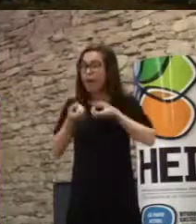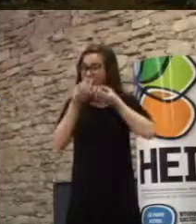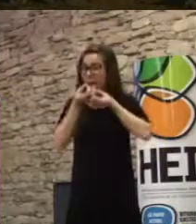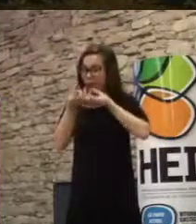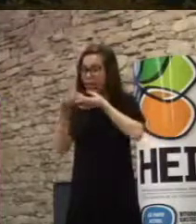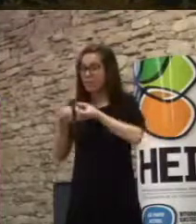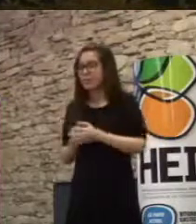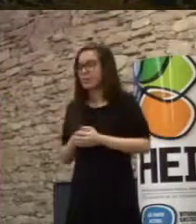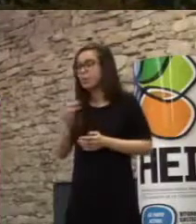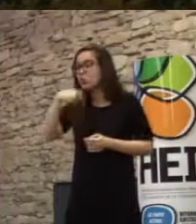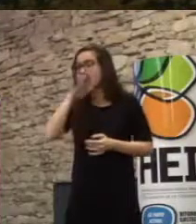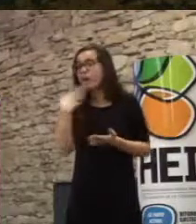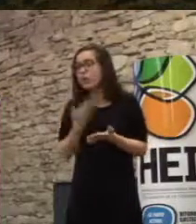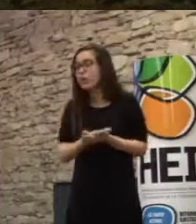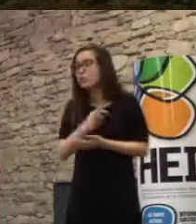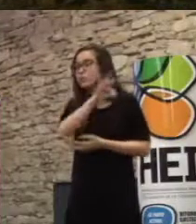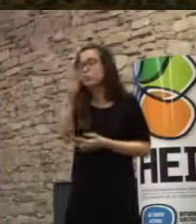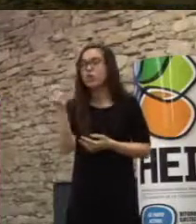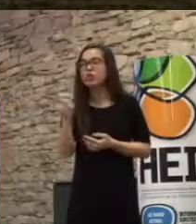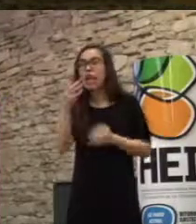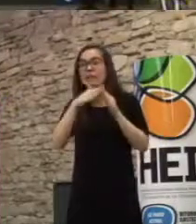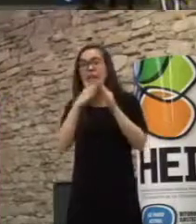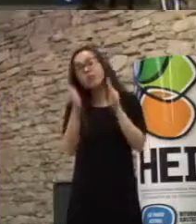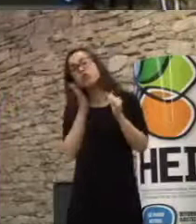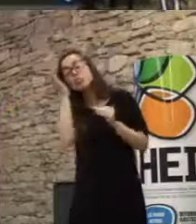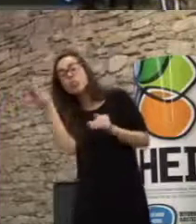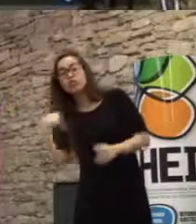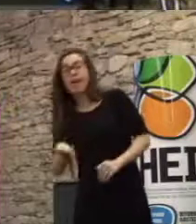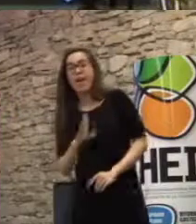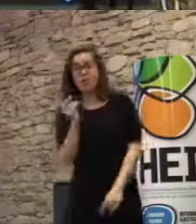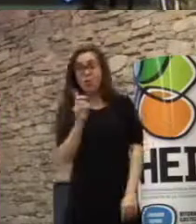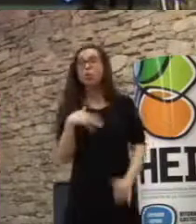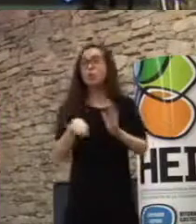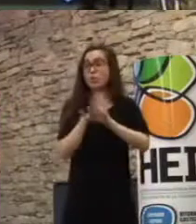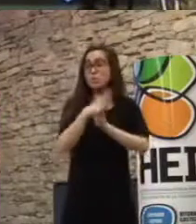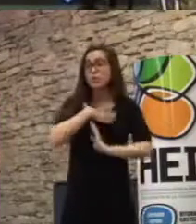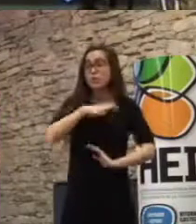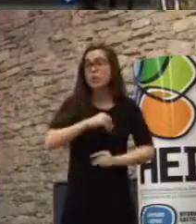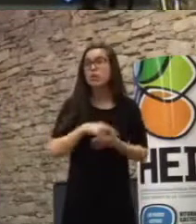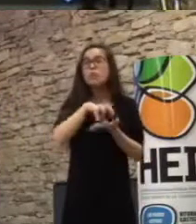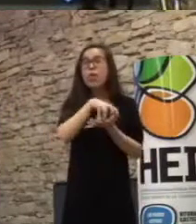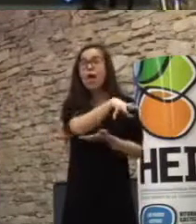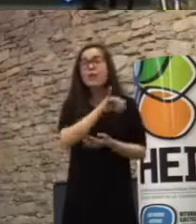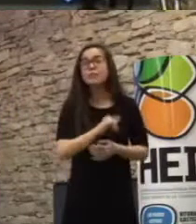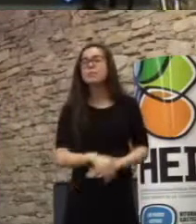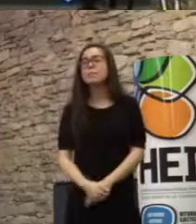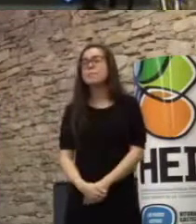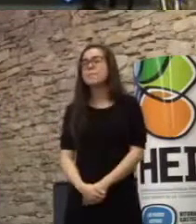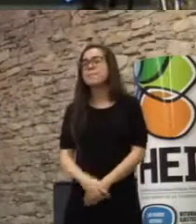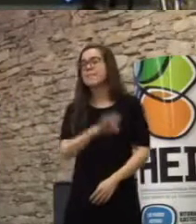estamos aburridos ya en casa os habéis dormido ya no seguimos alguna duda